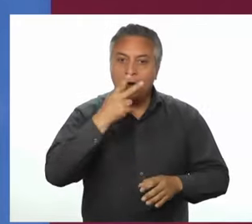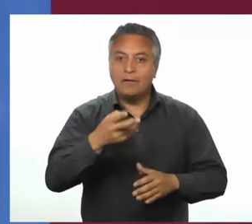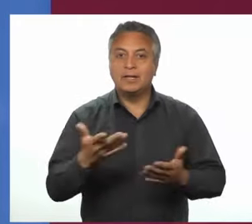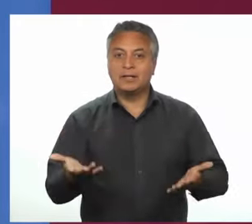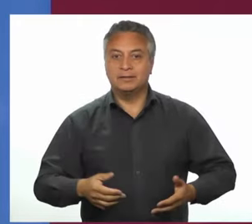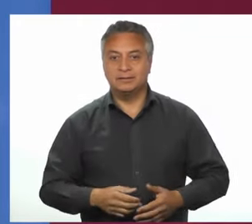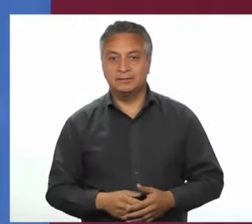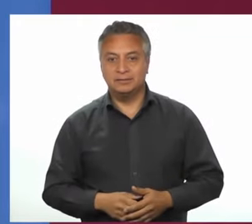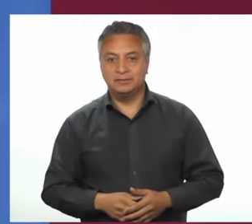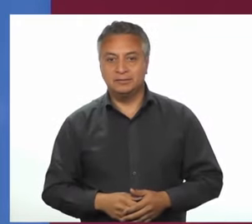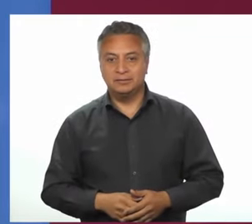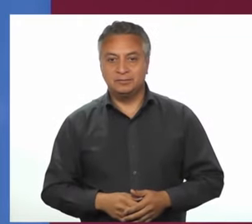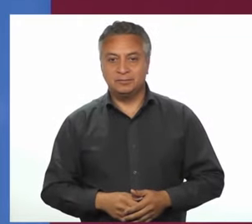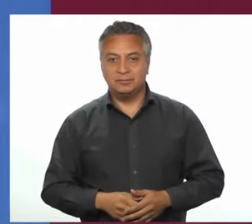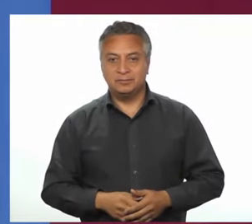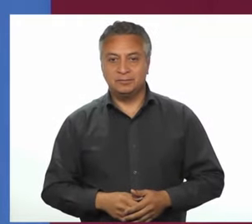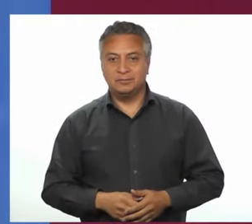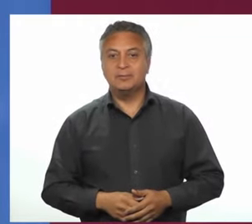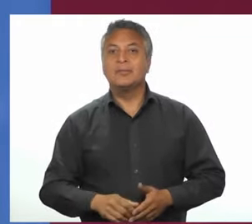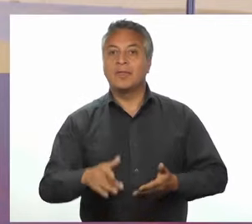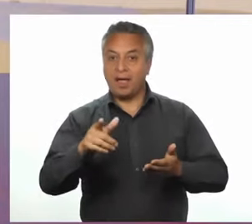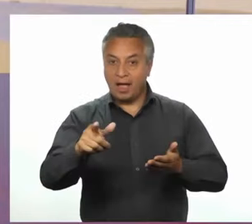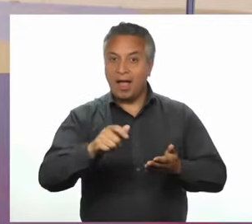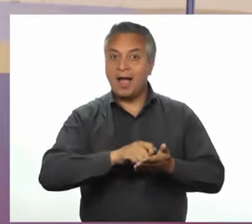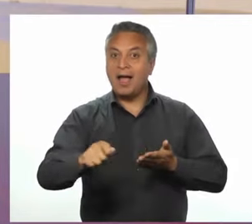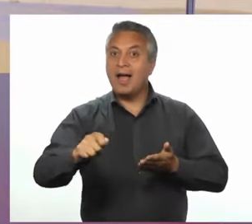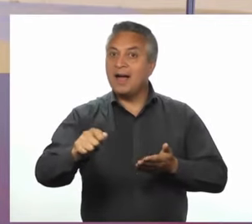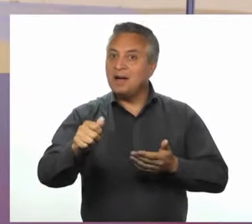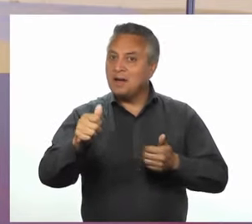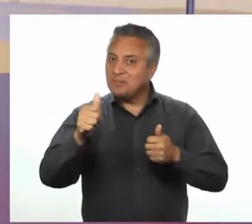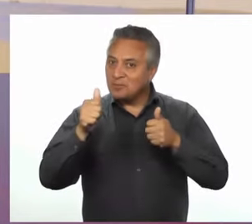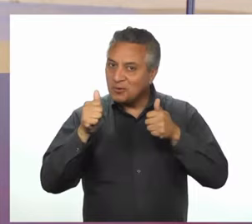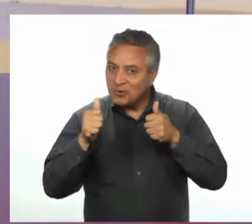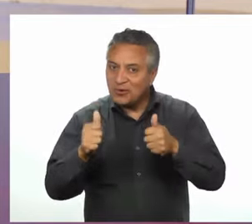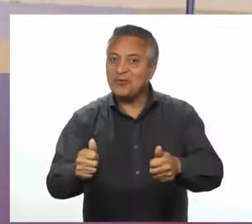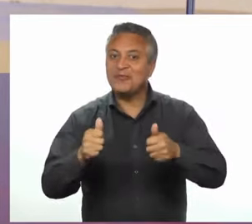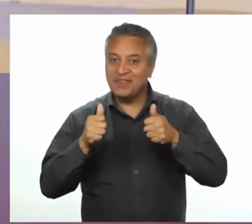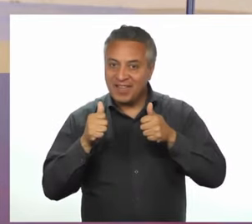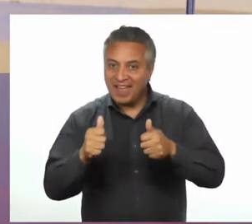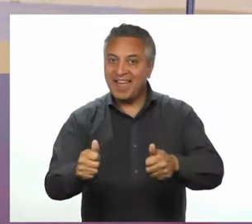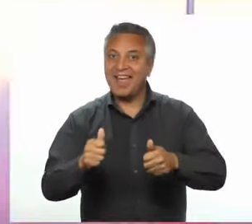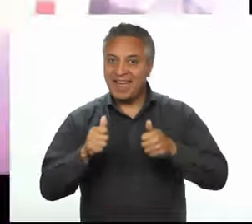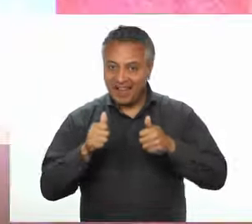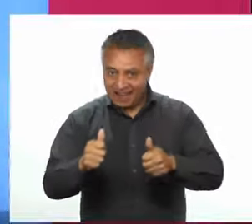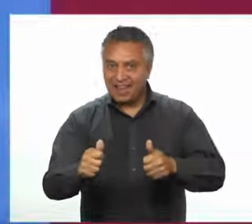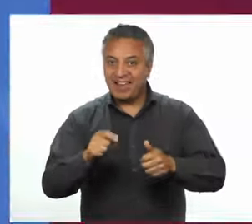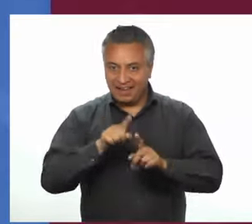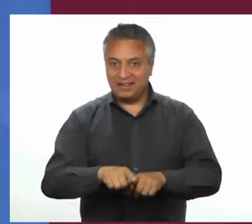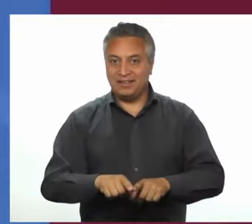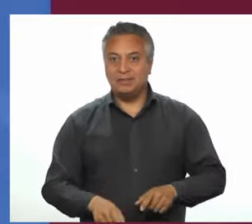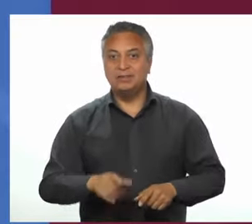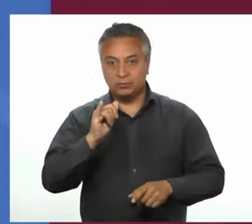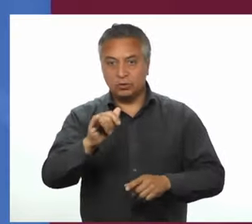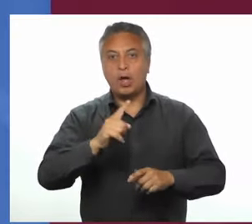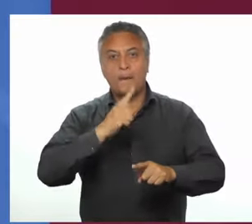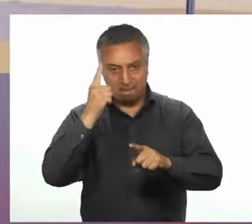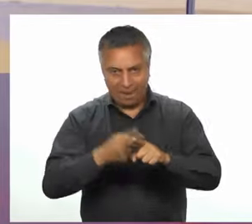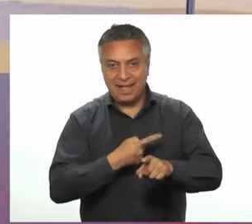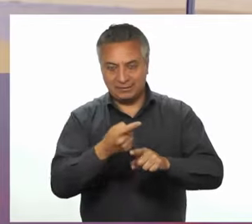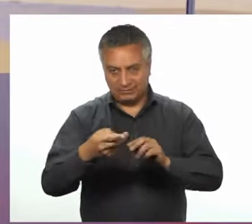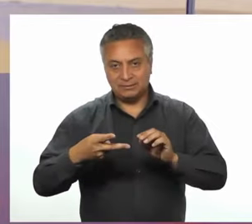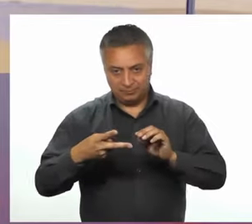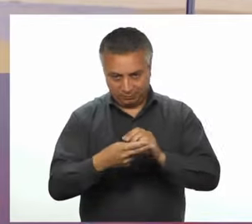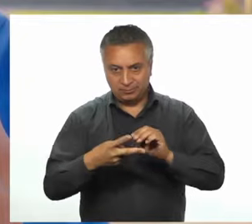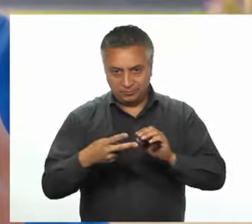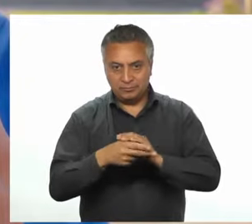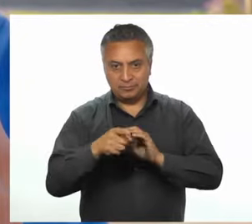tal nos va. Y muy bien. La tercera es la vencida. Y continuamos.